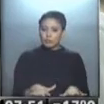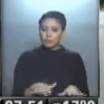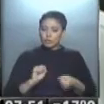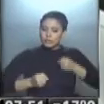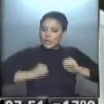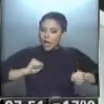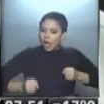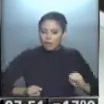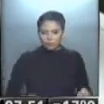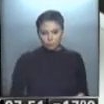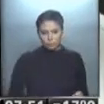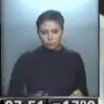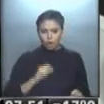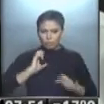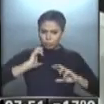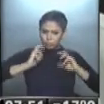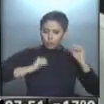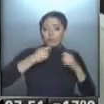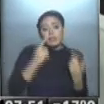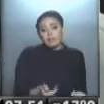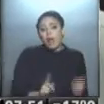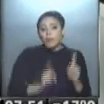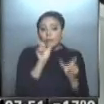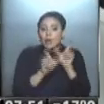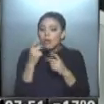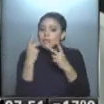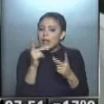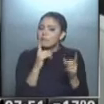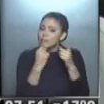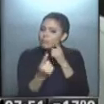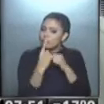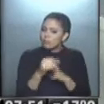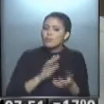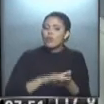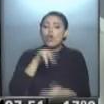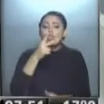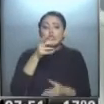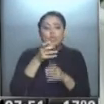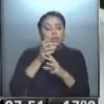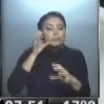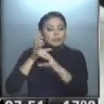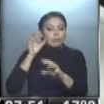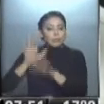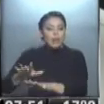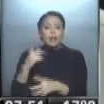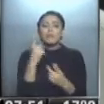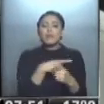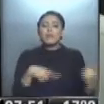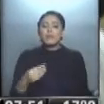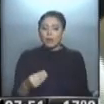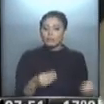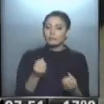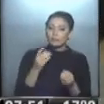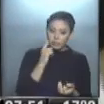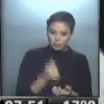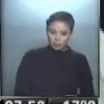mucho nerviosismo, mucha tensión y, por supuesto, también algunos pasajeros que se quejaron por dos formaciones que no salieron. ¿Por qué problemas? Sí, ¿qué